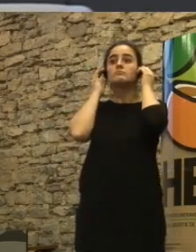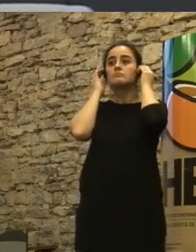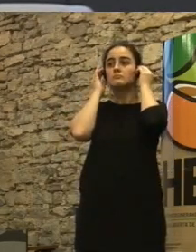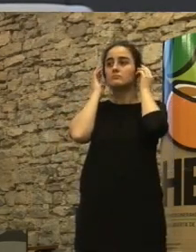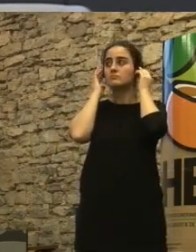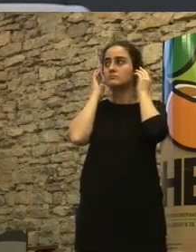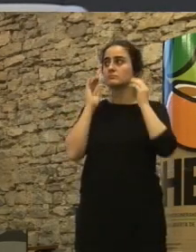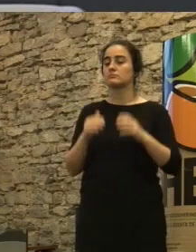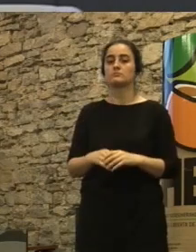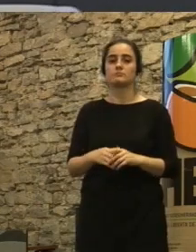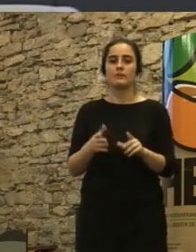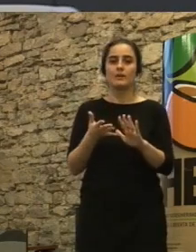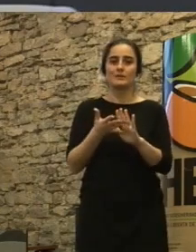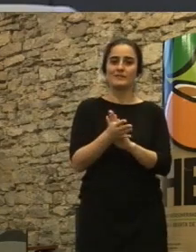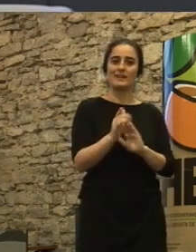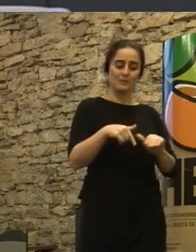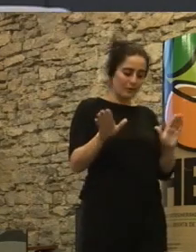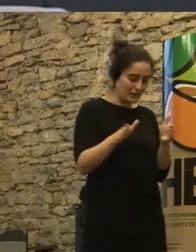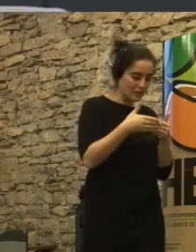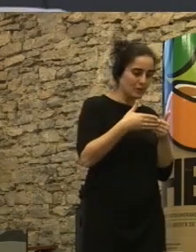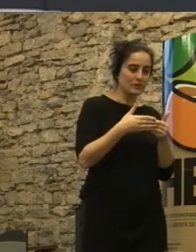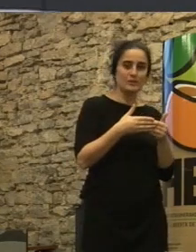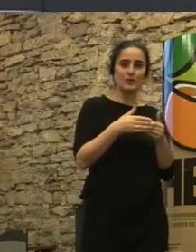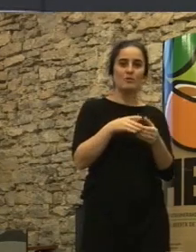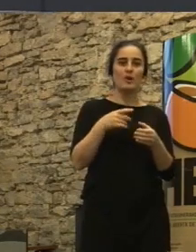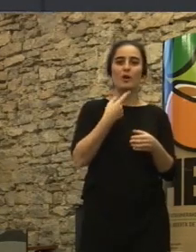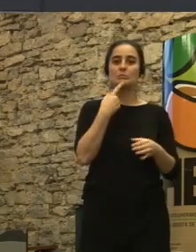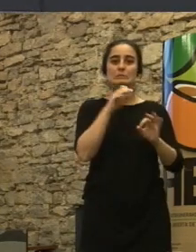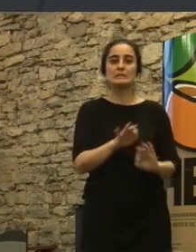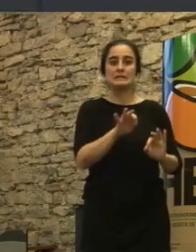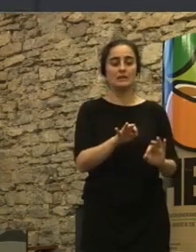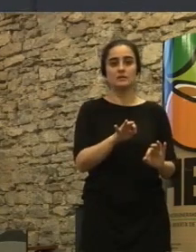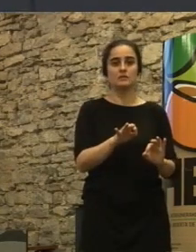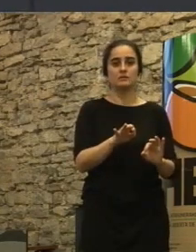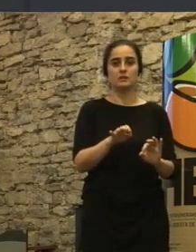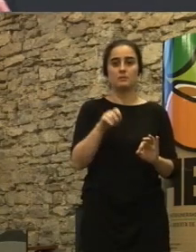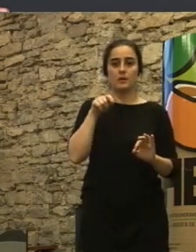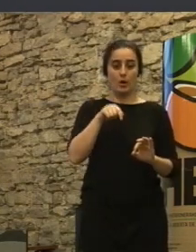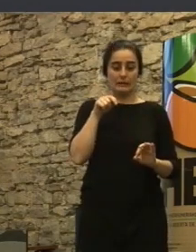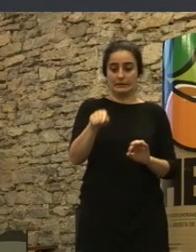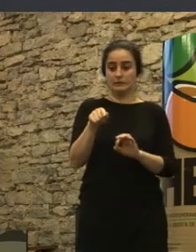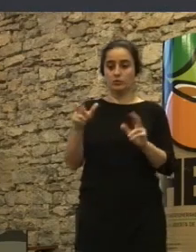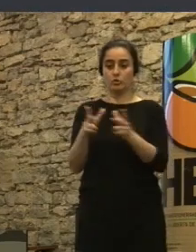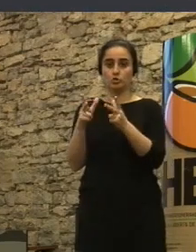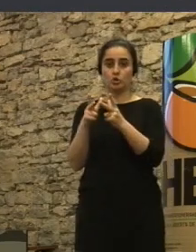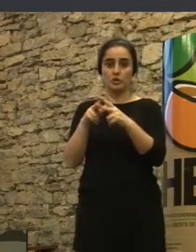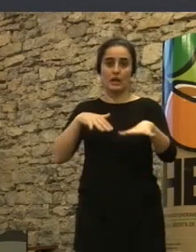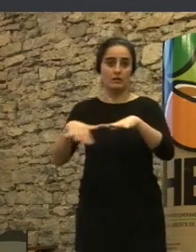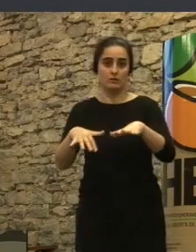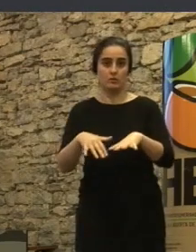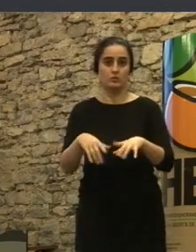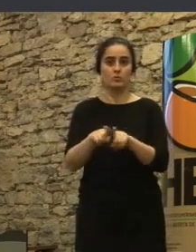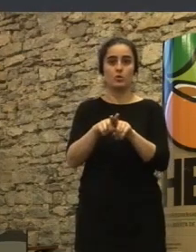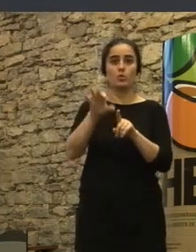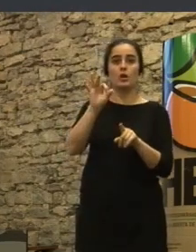no significa que el introvertido no tenga nada que decir, lógicamente, pero eso no es emprendimiento social. Es gente como Susan Cain, que